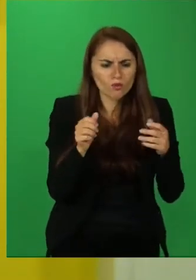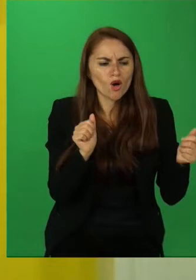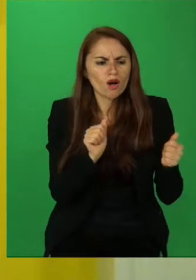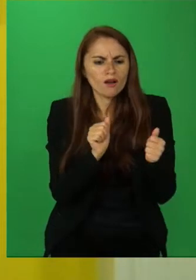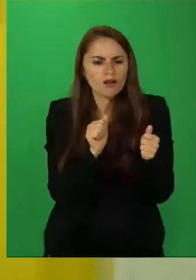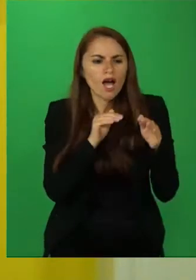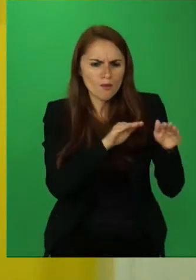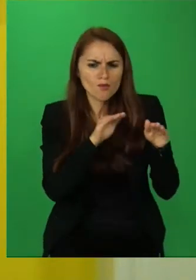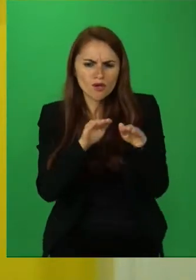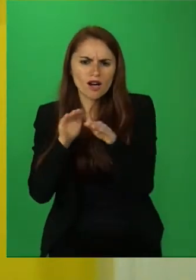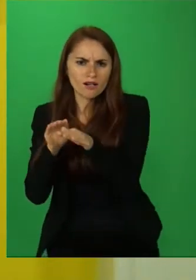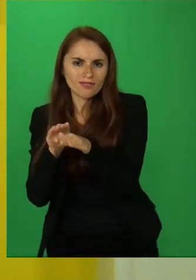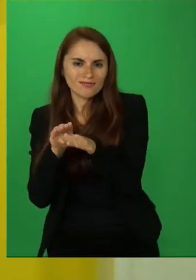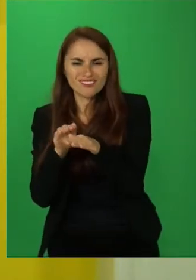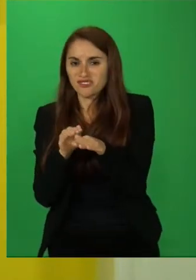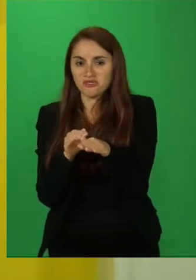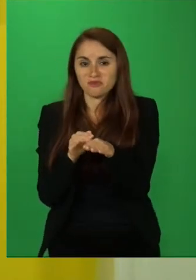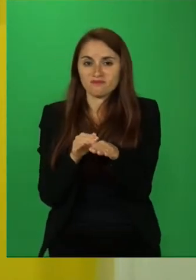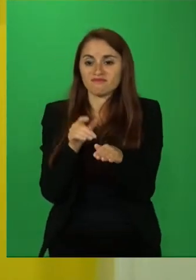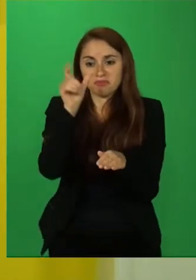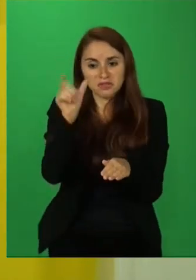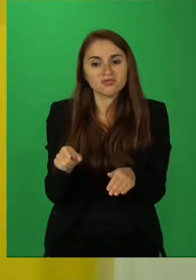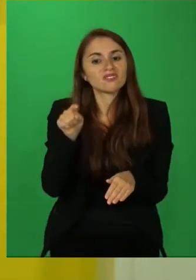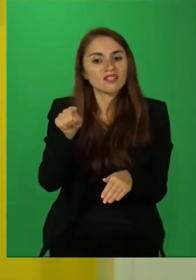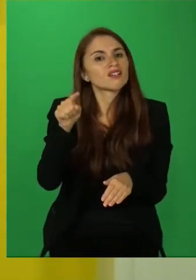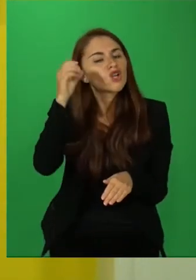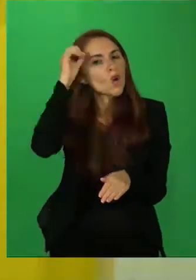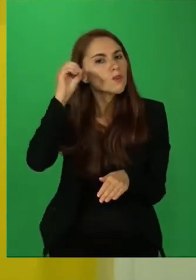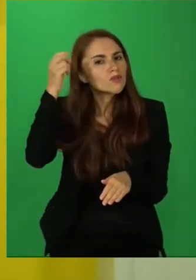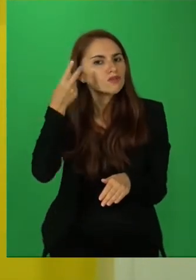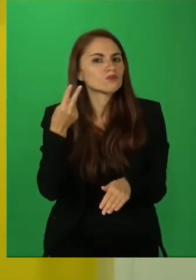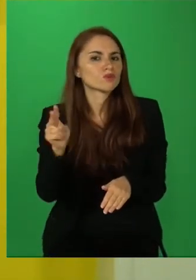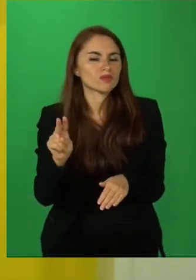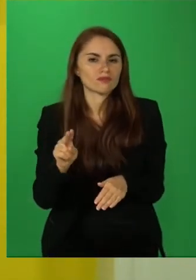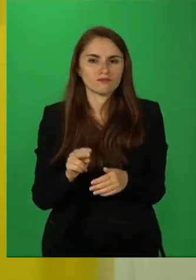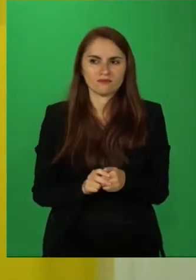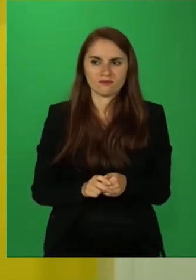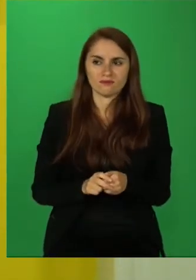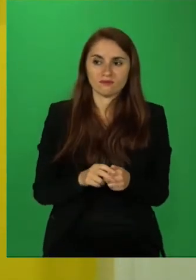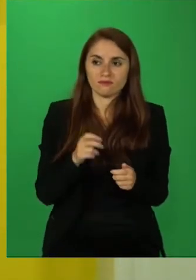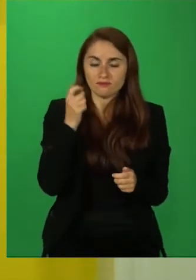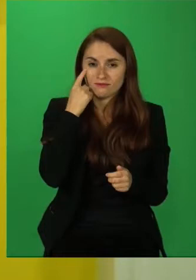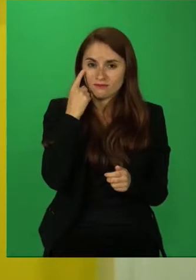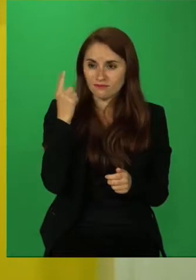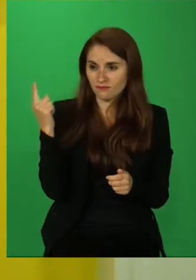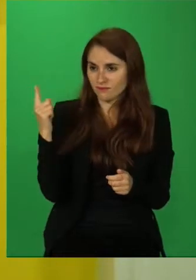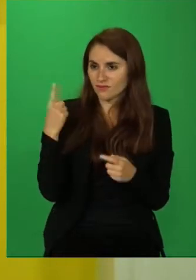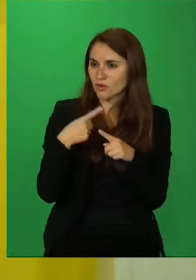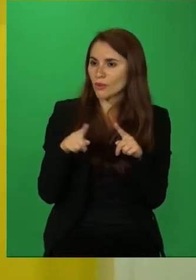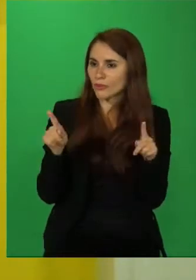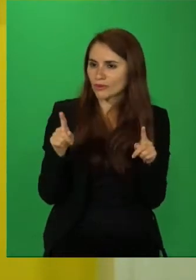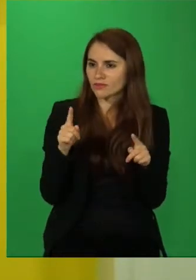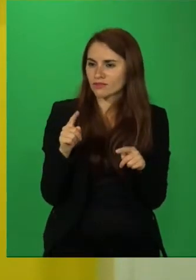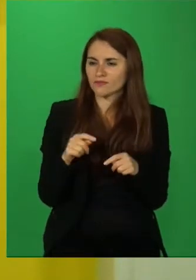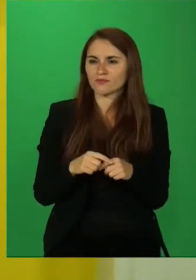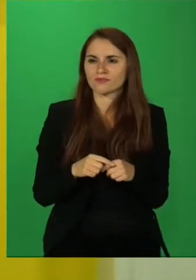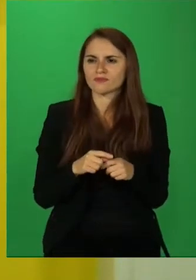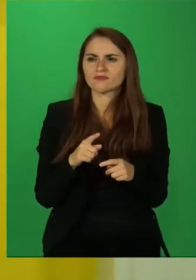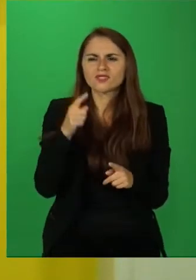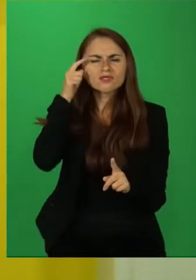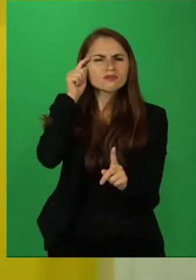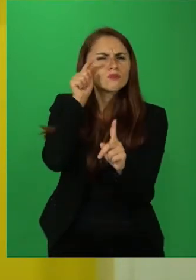¿Te das cuenta cómo ya estamos interpretando en este paso? Súper bien. Fíjate acá. Fíjate en la